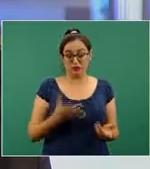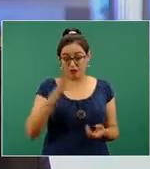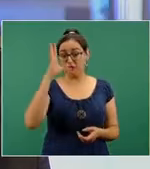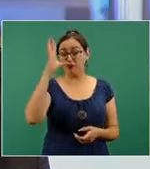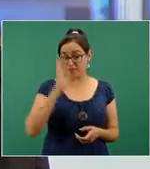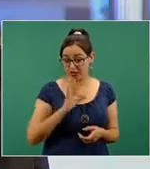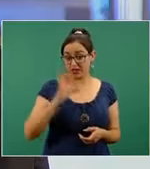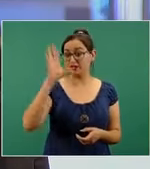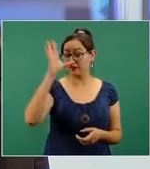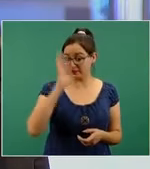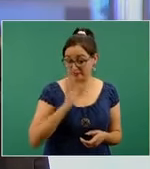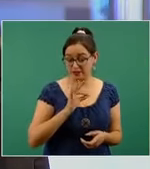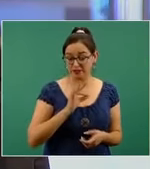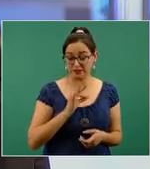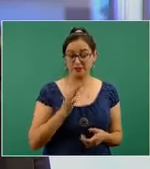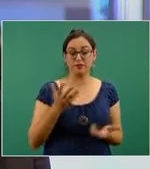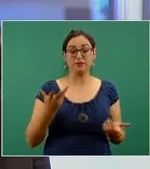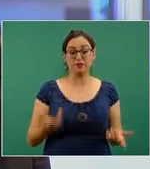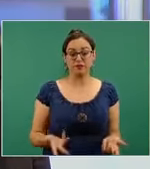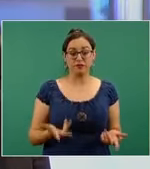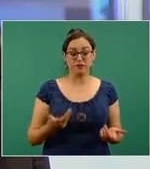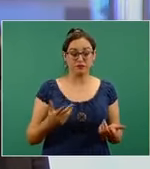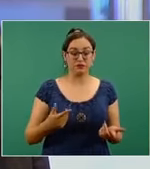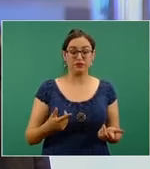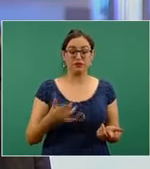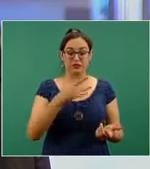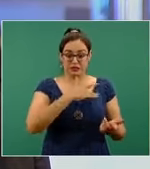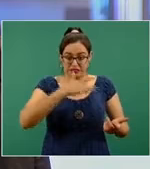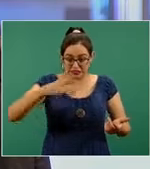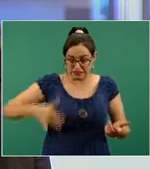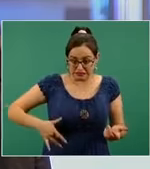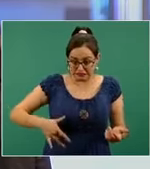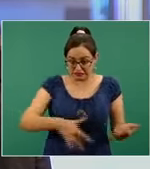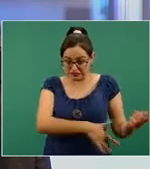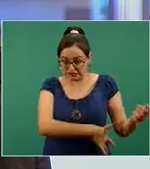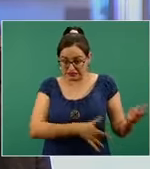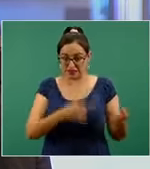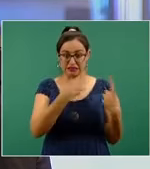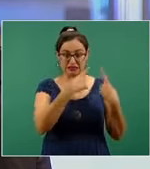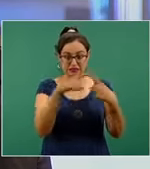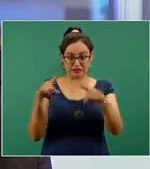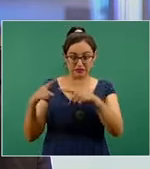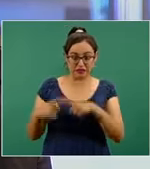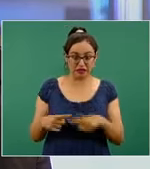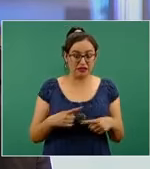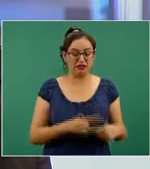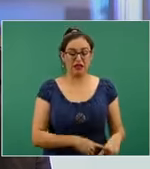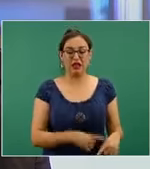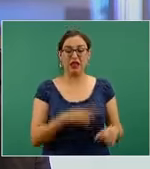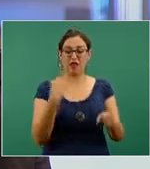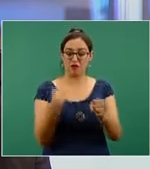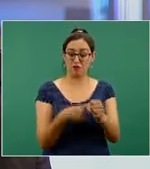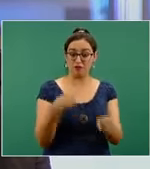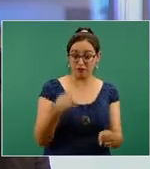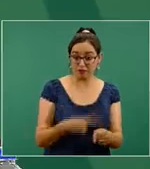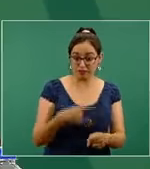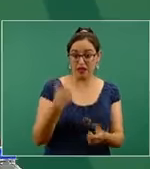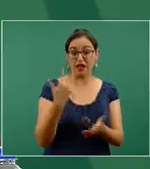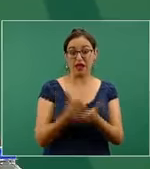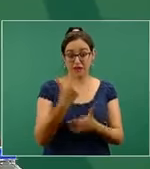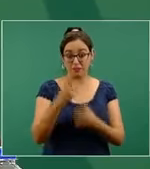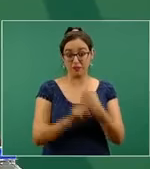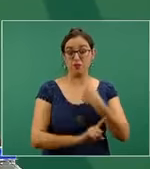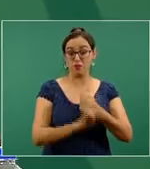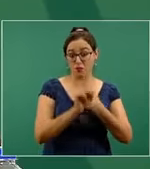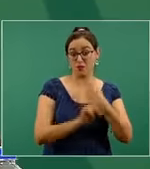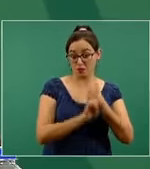afectar diferentes órganos blancos y generar, obviamente, otras enfermedades o factores de riesgo,